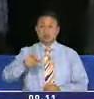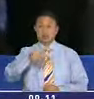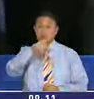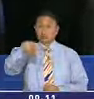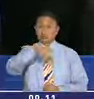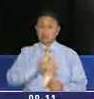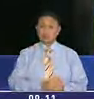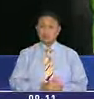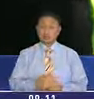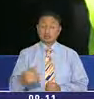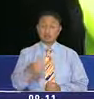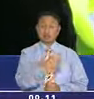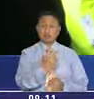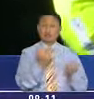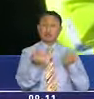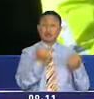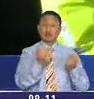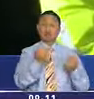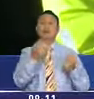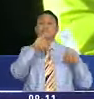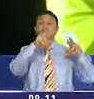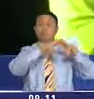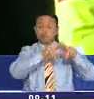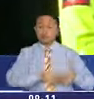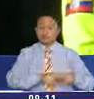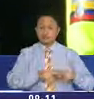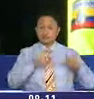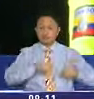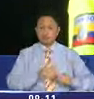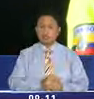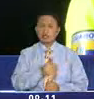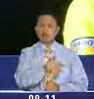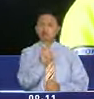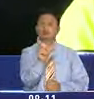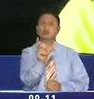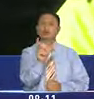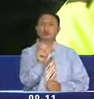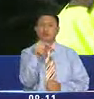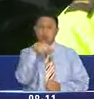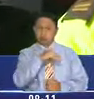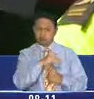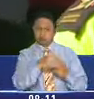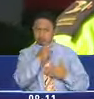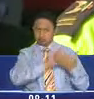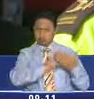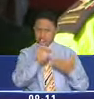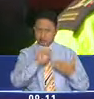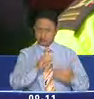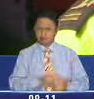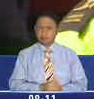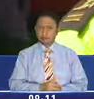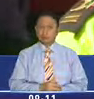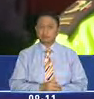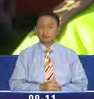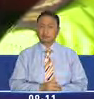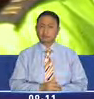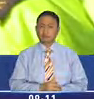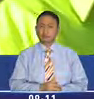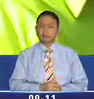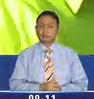Hacemos el control a las personas, el registro, y de igual forma se verifica documentos para ver si es que se encuentra todo en regla estas motocicletas.